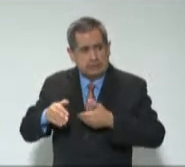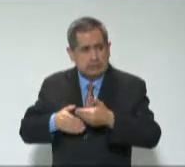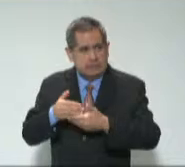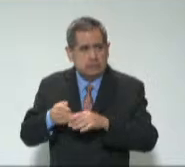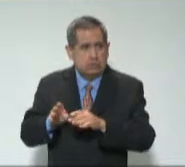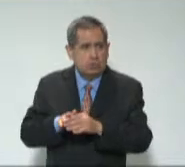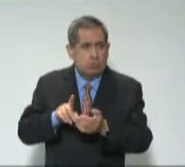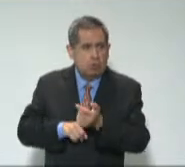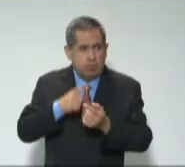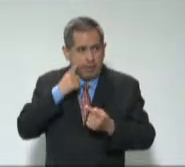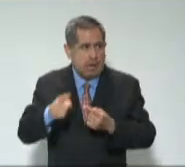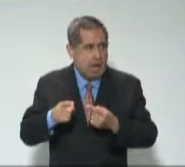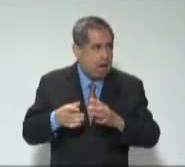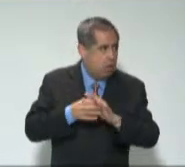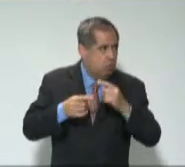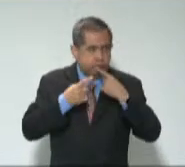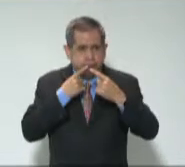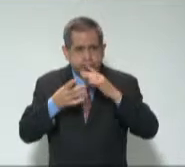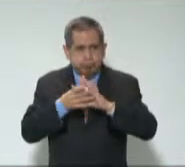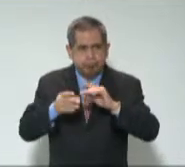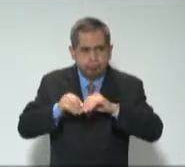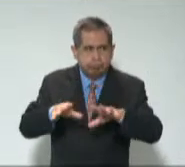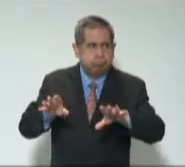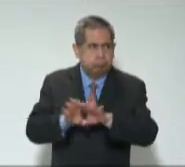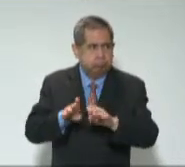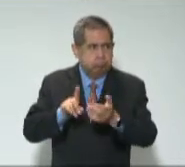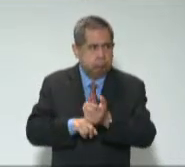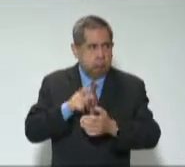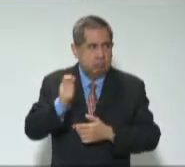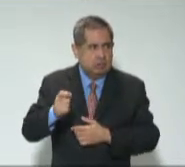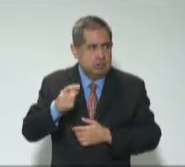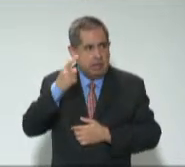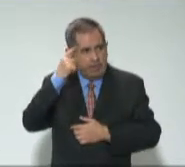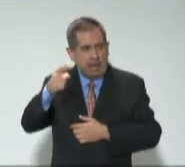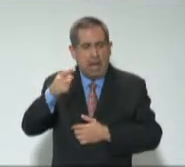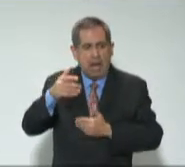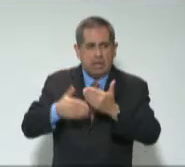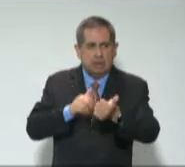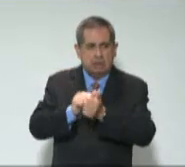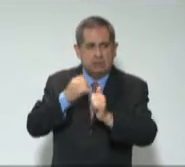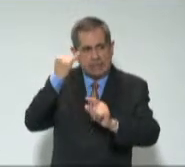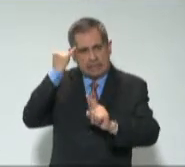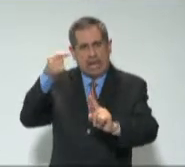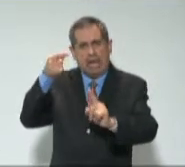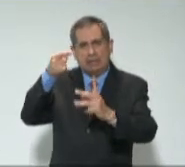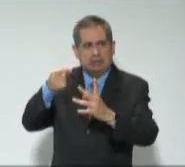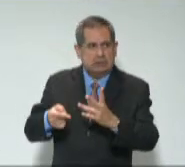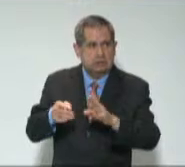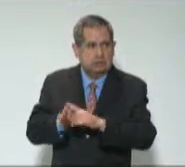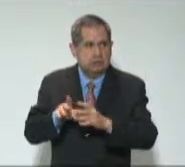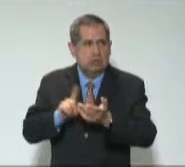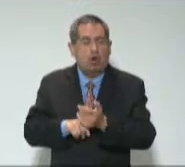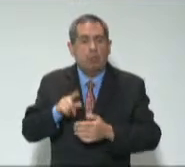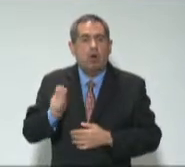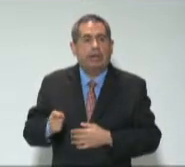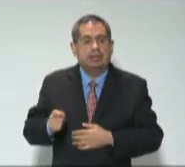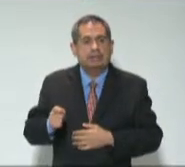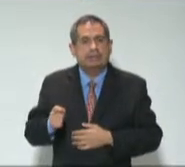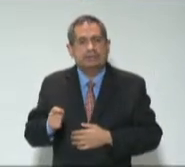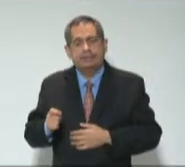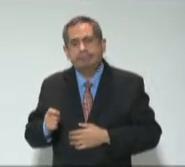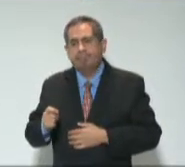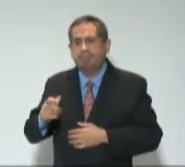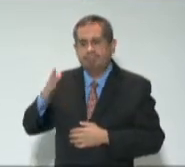con los gobiernos en establecer pues algunos bueno lecciones reflexiones y criterios en donde sobresale el liderazgo